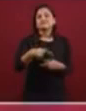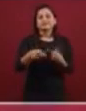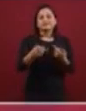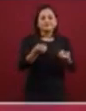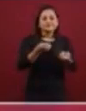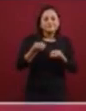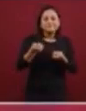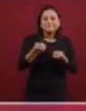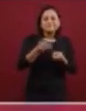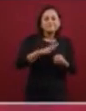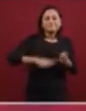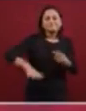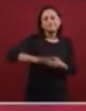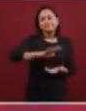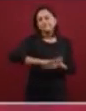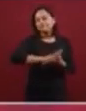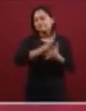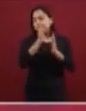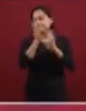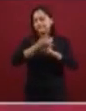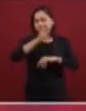violencia.